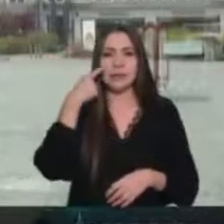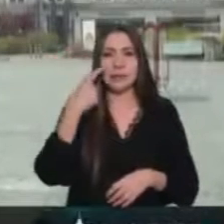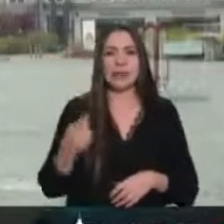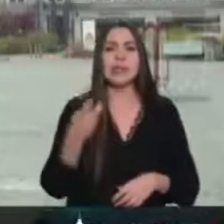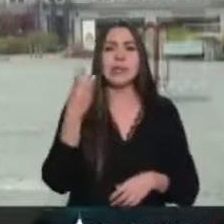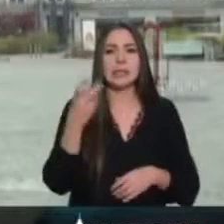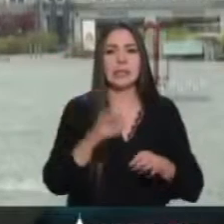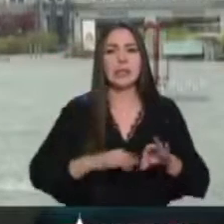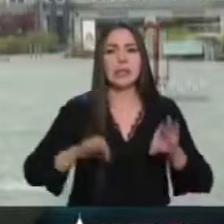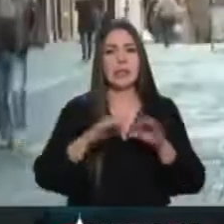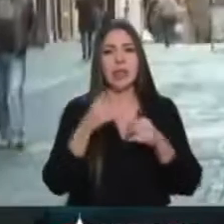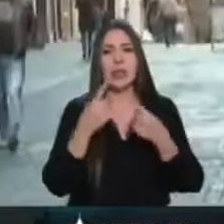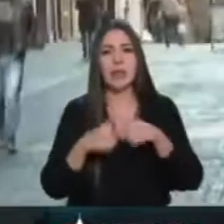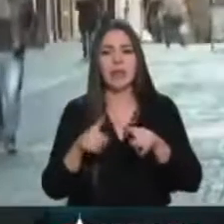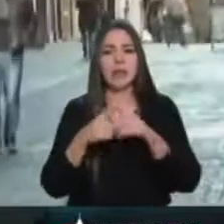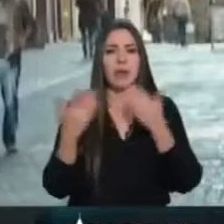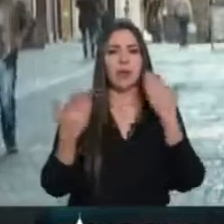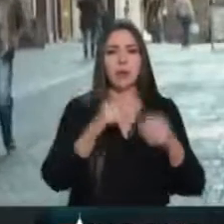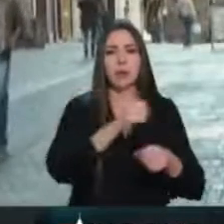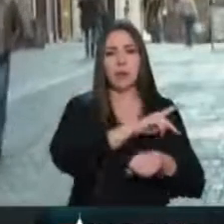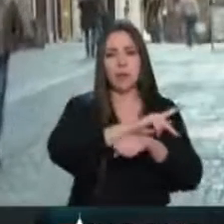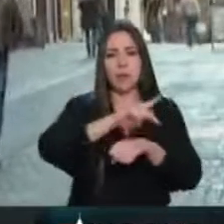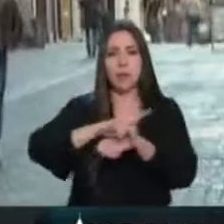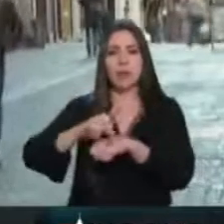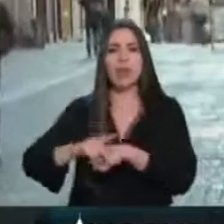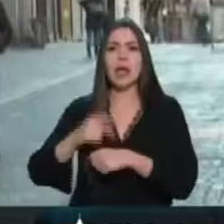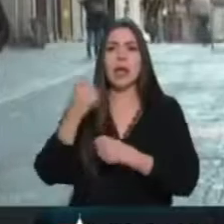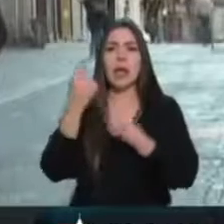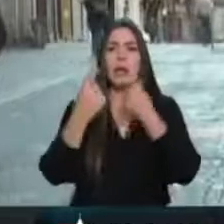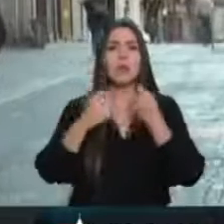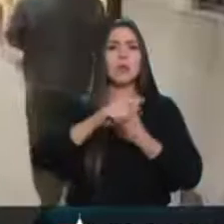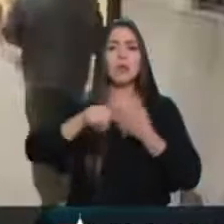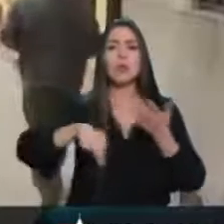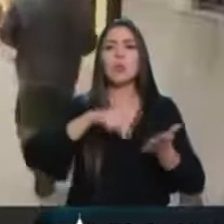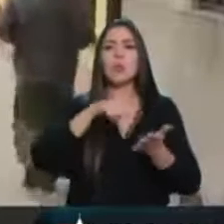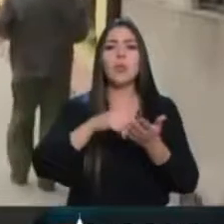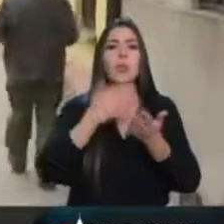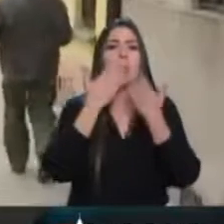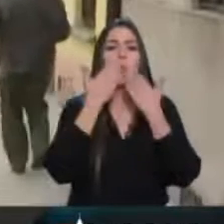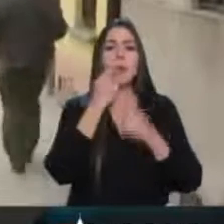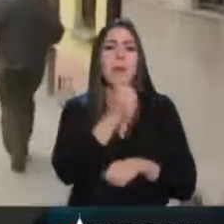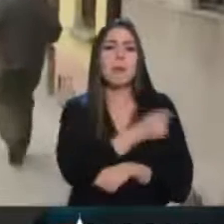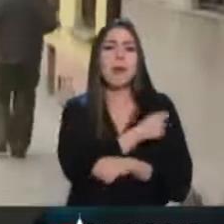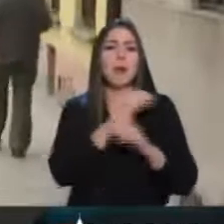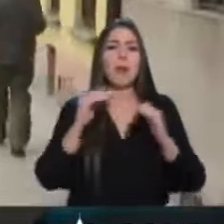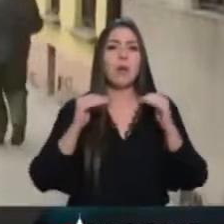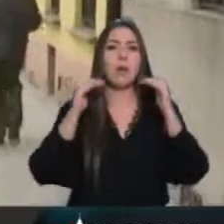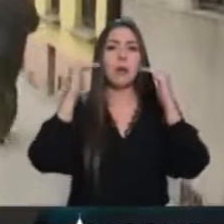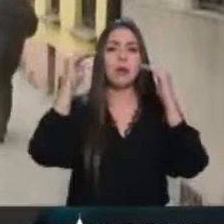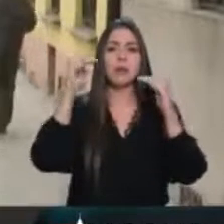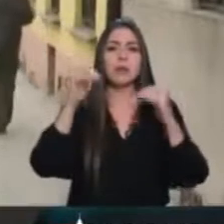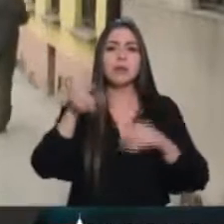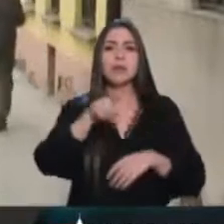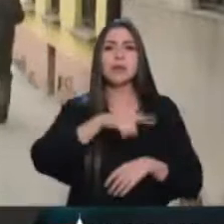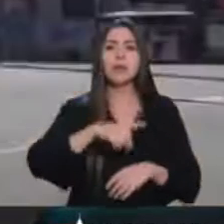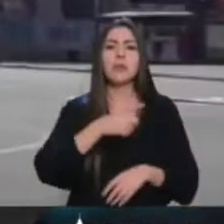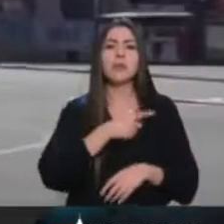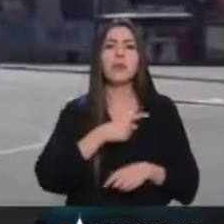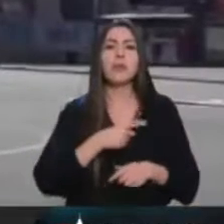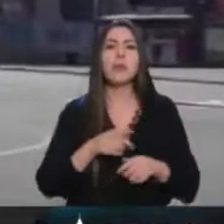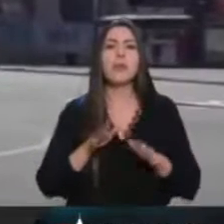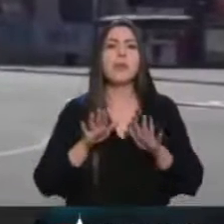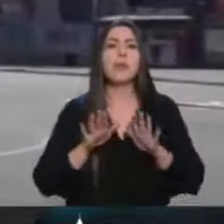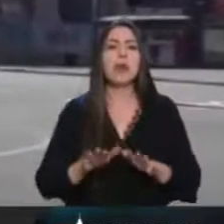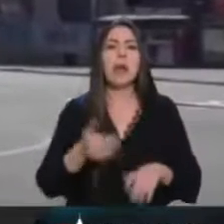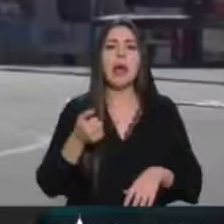diferencia fundamental con otros países del mundo. Lugares que no han llegado a coberturas de vacunación tan altas se han quedado estancados en mesetas de transmisión del